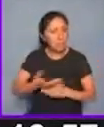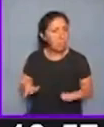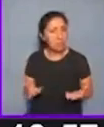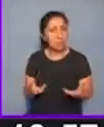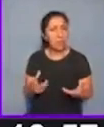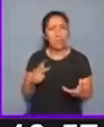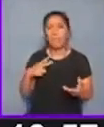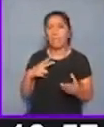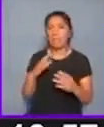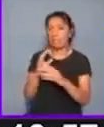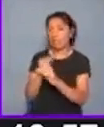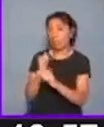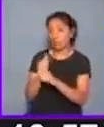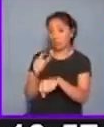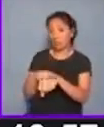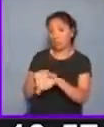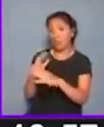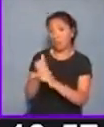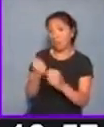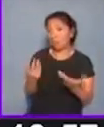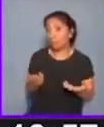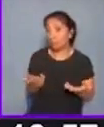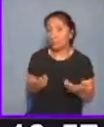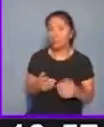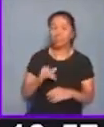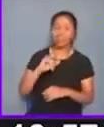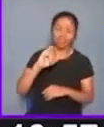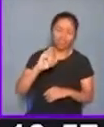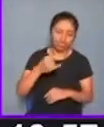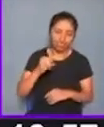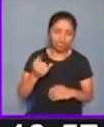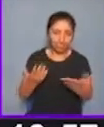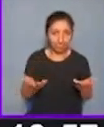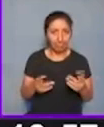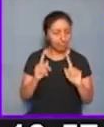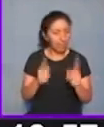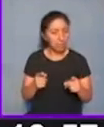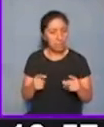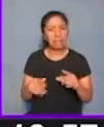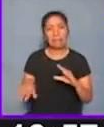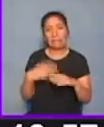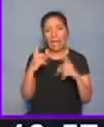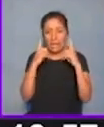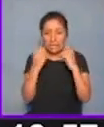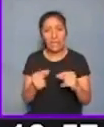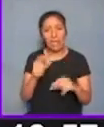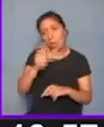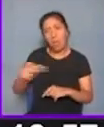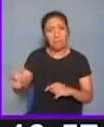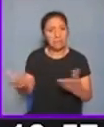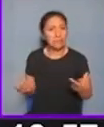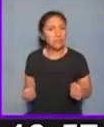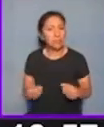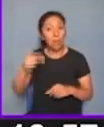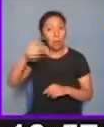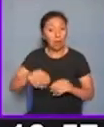frecuencia del colectivo por ejemplo Sí eso estuvimos También nosotros nos hicieron llegar reclamos de los vecinos porque Bueno ahora